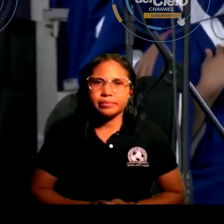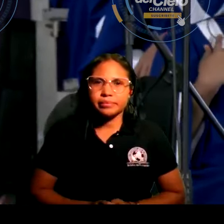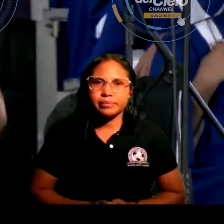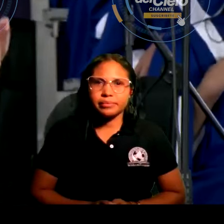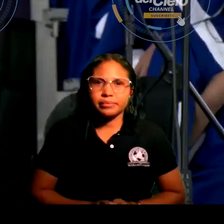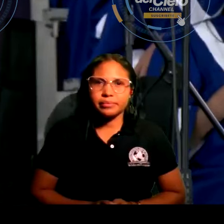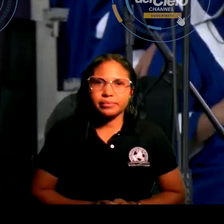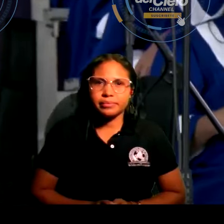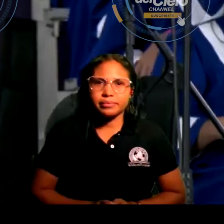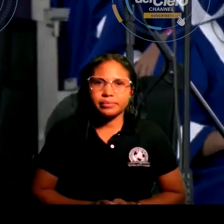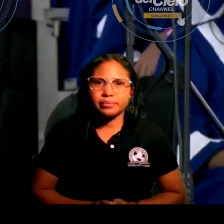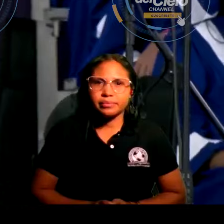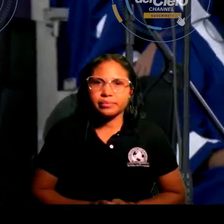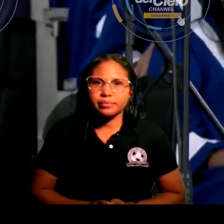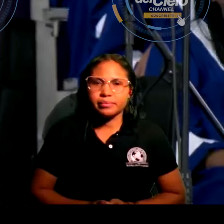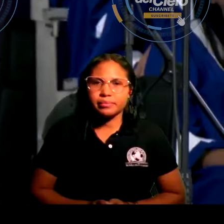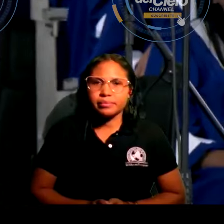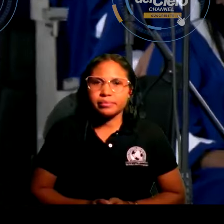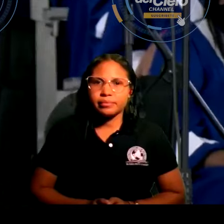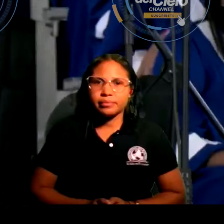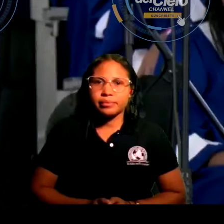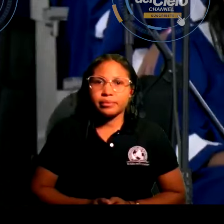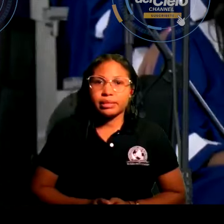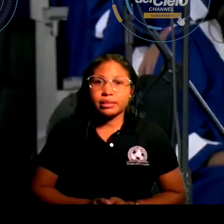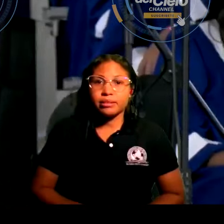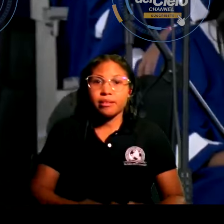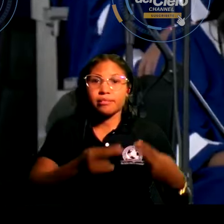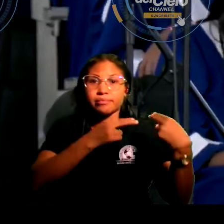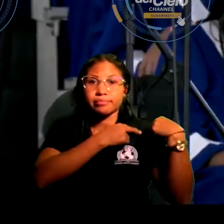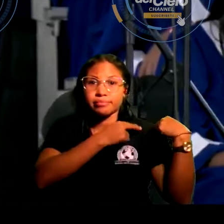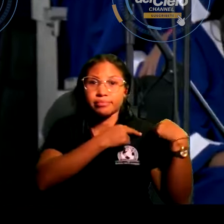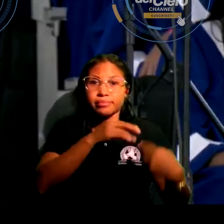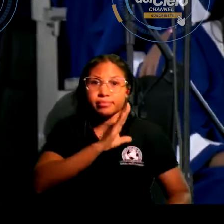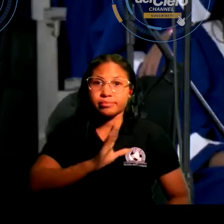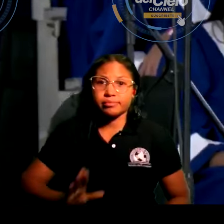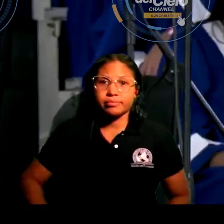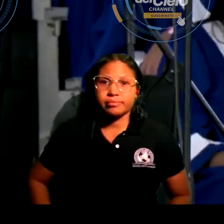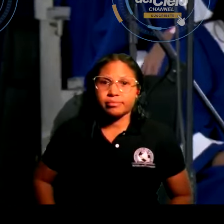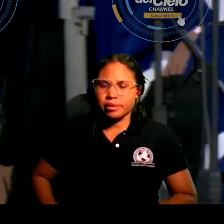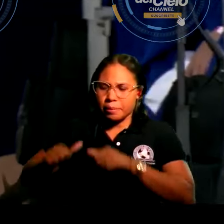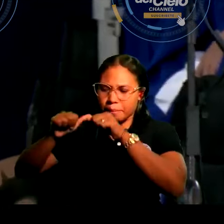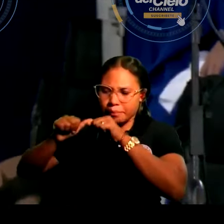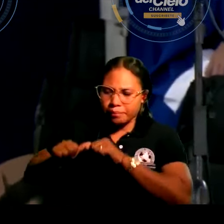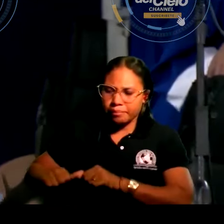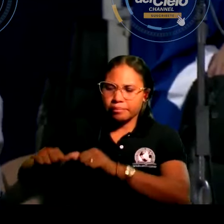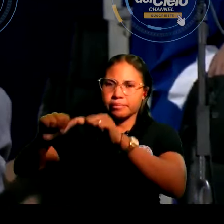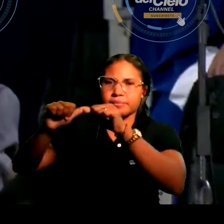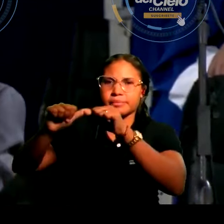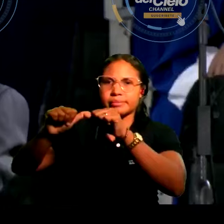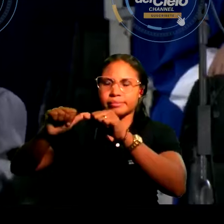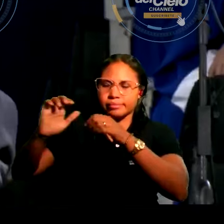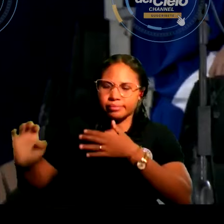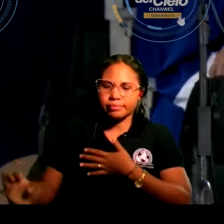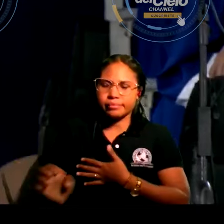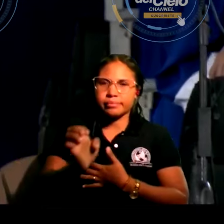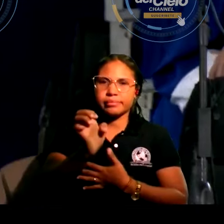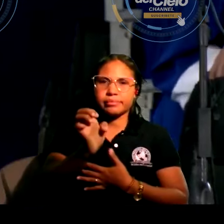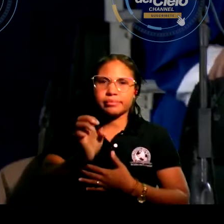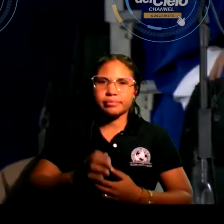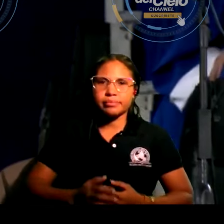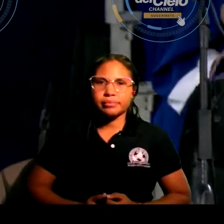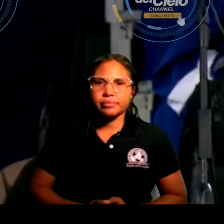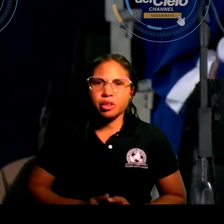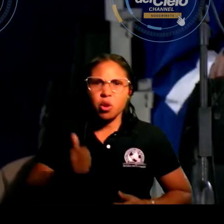El desafío para el creyente hoy es perseverar en este evangelio. ¿En cuál? En